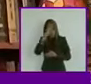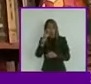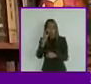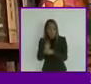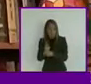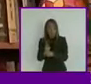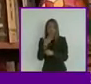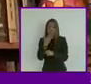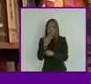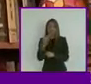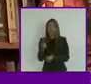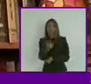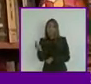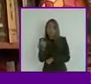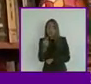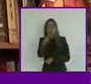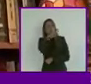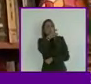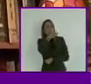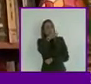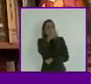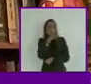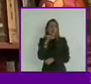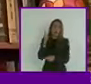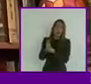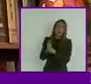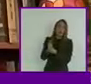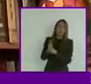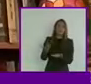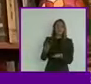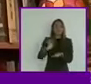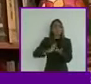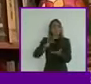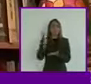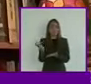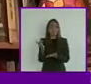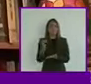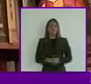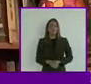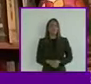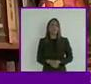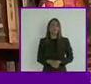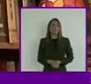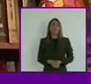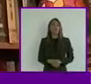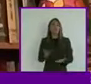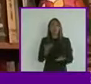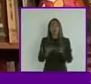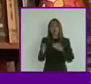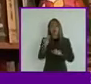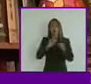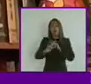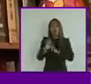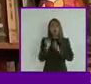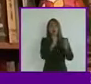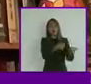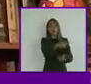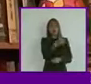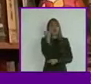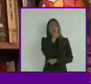es lo que les está preocupando a ustedes propiamente. Te agradezco, Irving, eres muy amable. Y bueno, en ese sentido, cederé el uso de la voz al